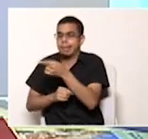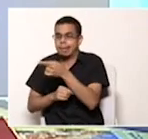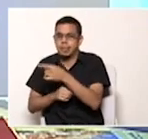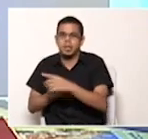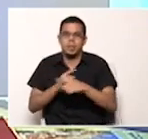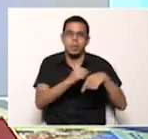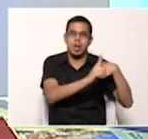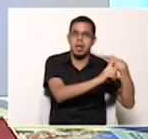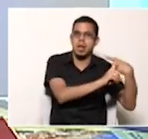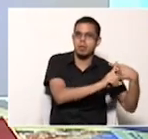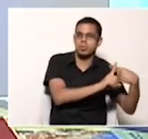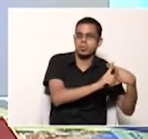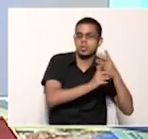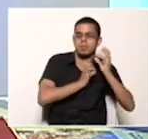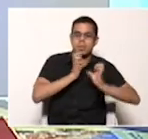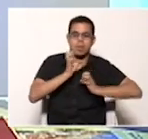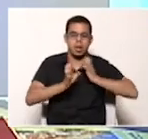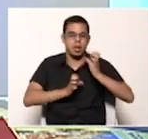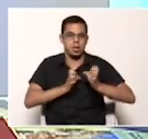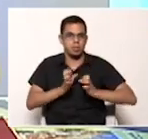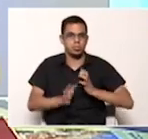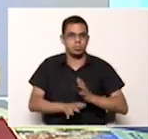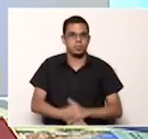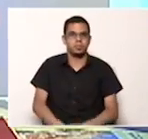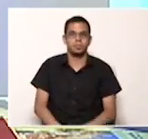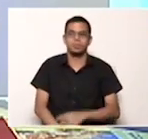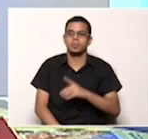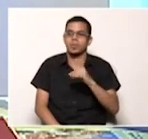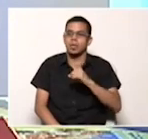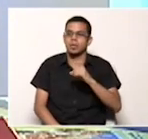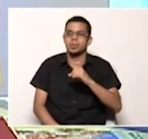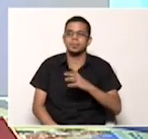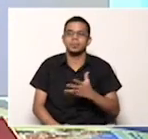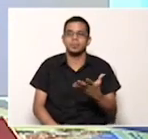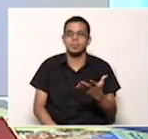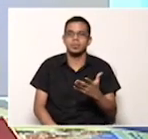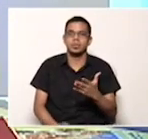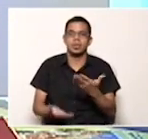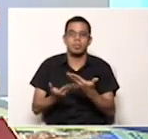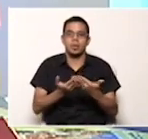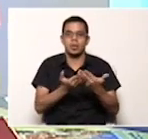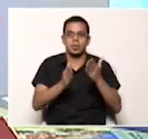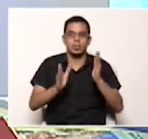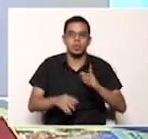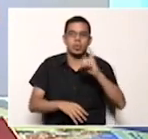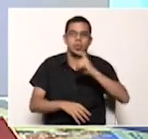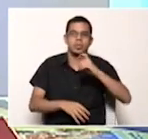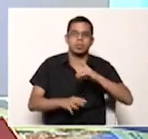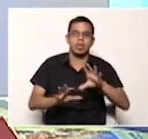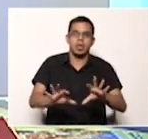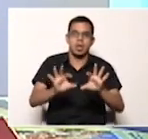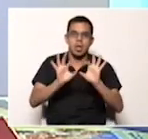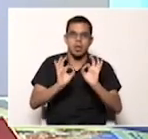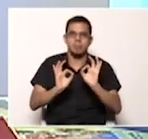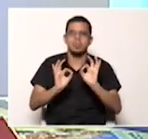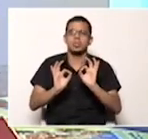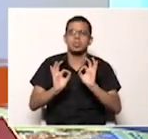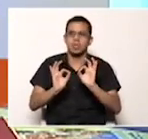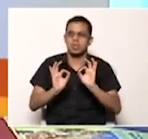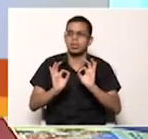realizar las actividades con cada uno de nuestros estudiantes. Es importante que permitamos el